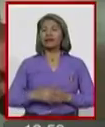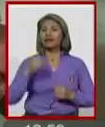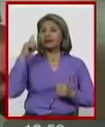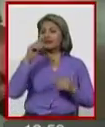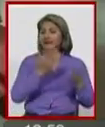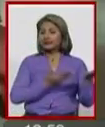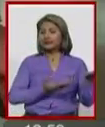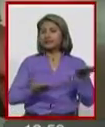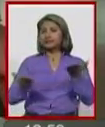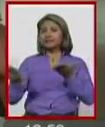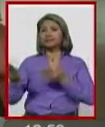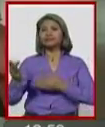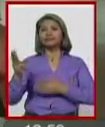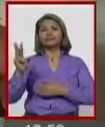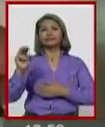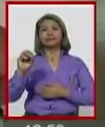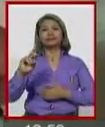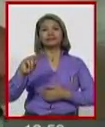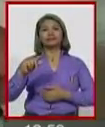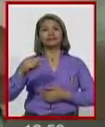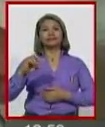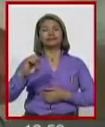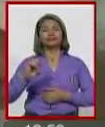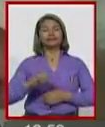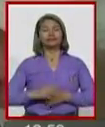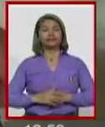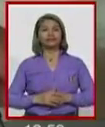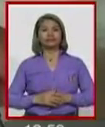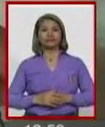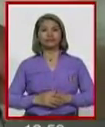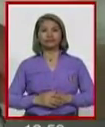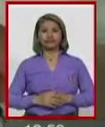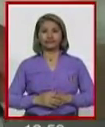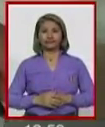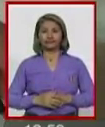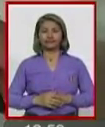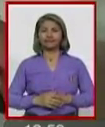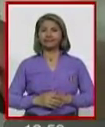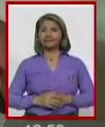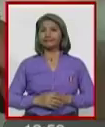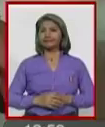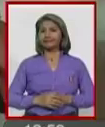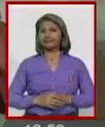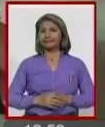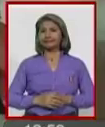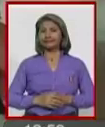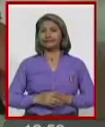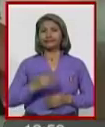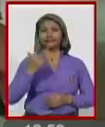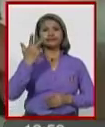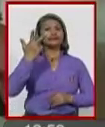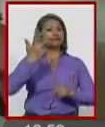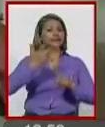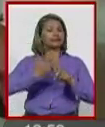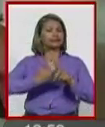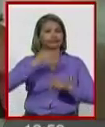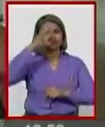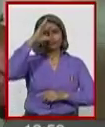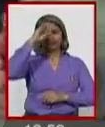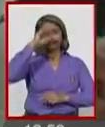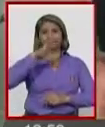sea transferido el niño a lo que es la morgue municipal. ¿El sexo, la edad? Es un niño de lactante de 3 meses